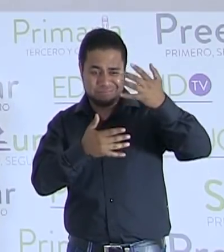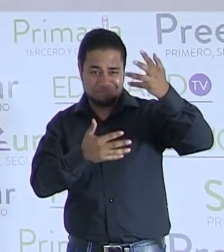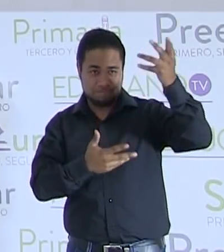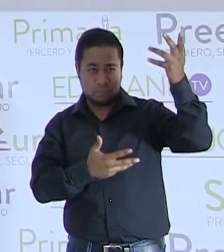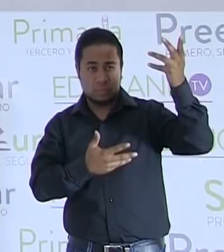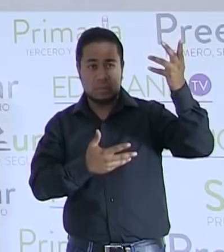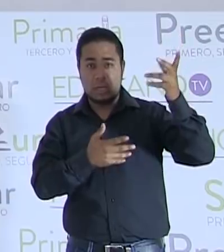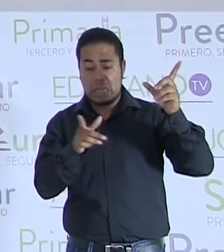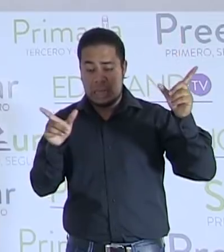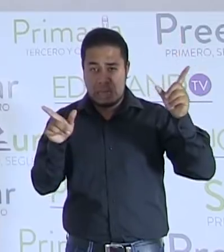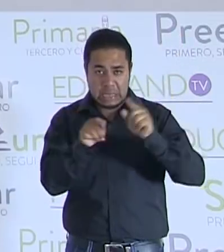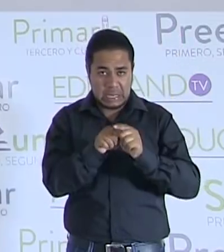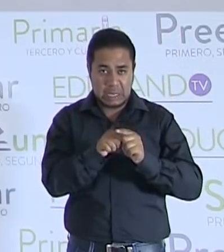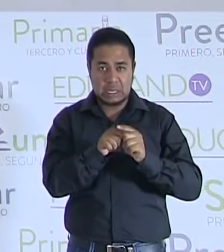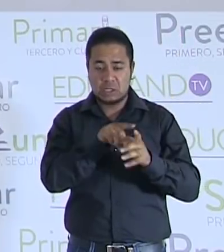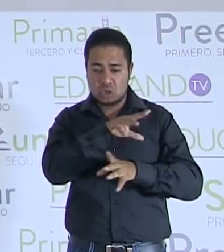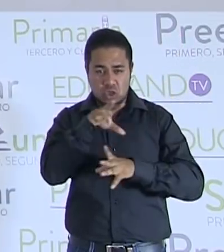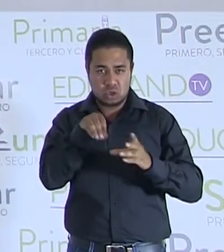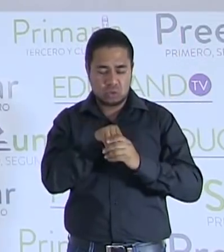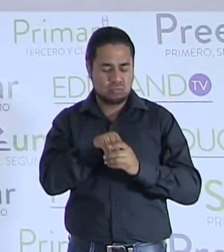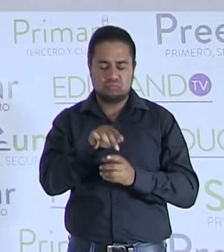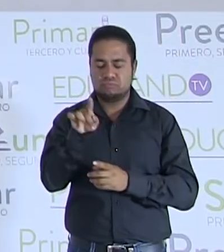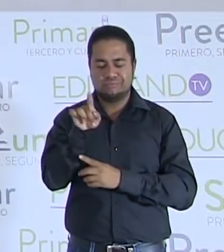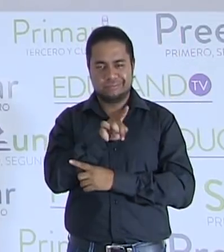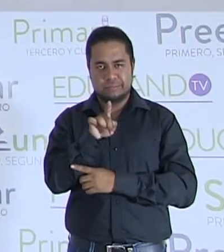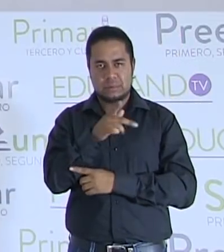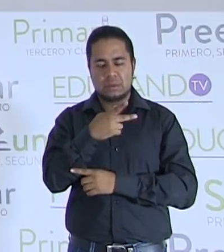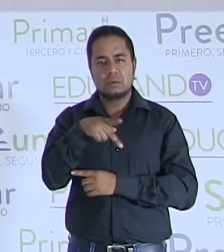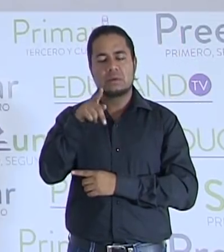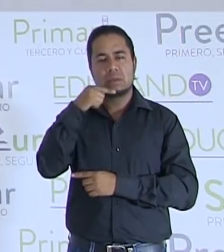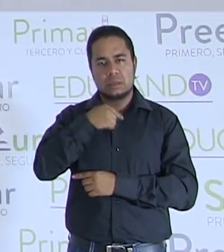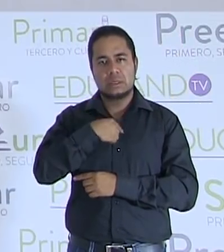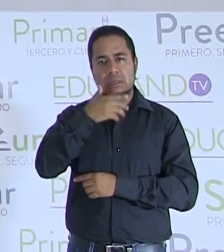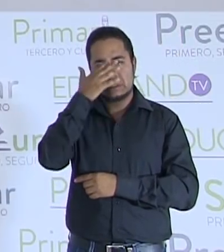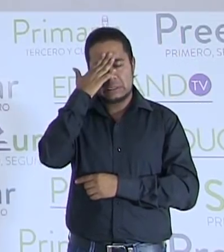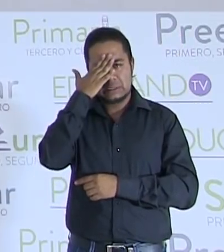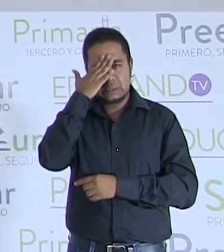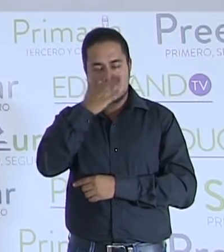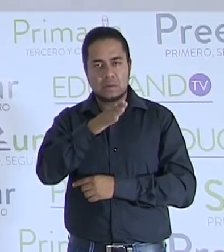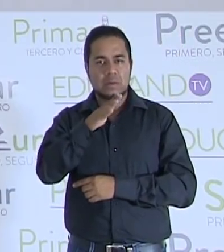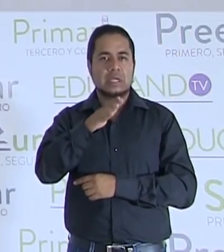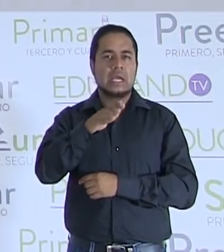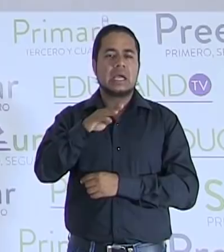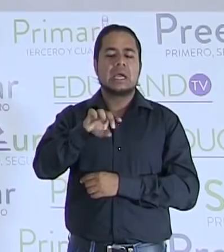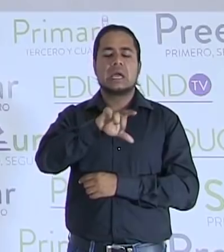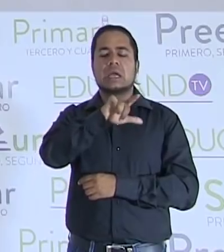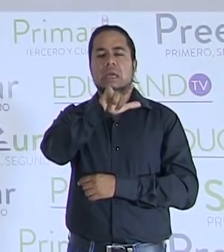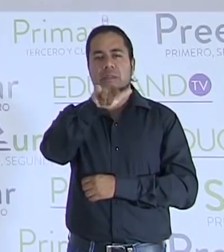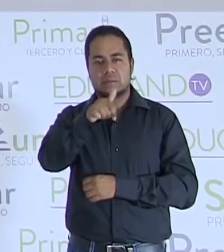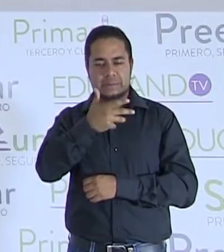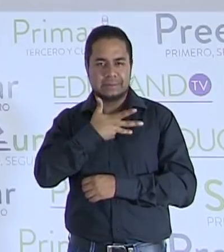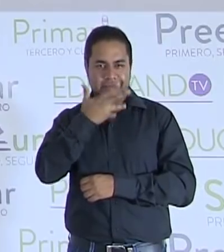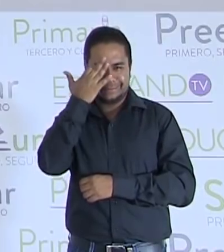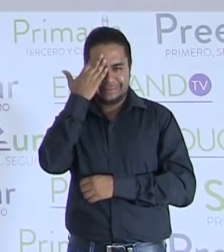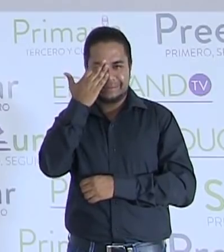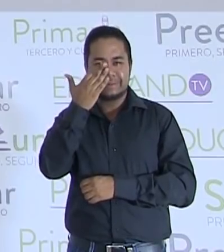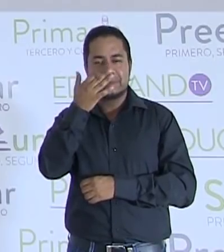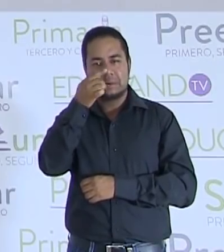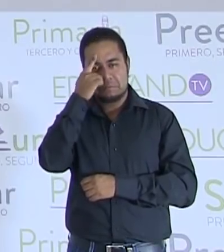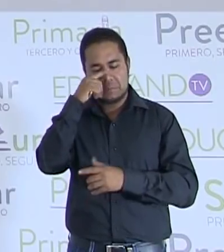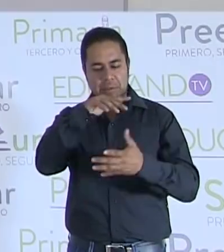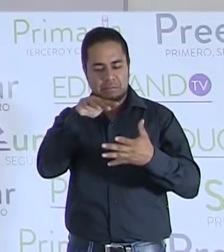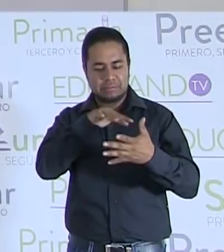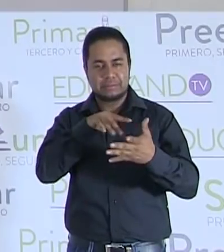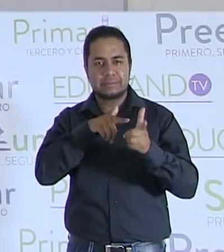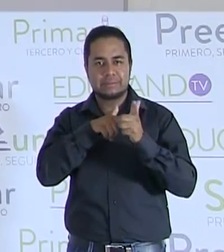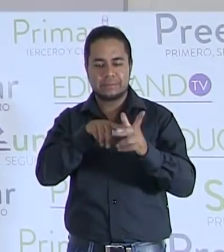de leerlos todos. Sin embargo, yo sabía que tendríamos otras ocasiones para seguir